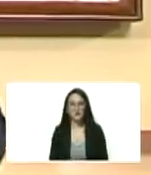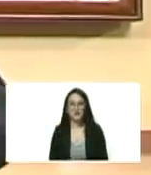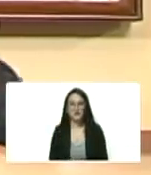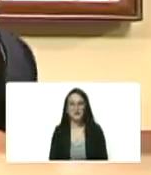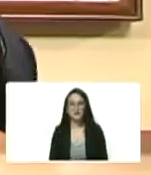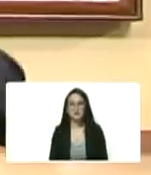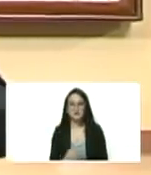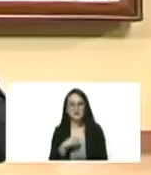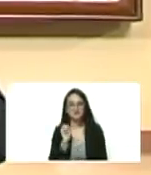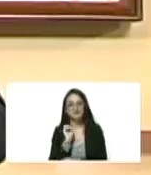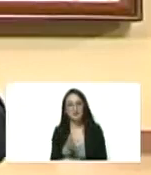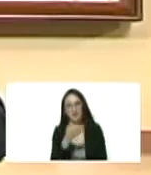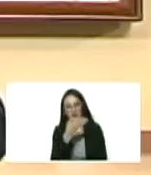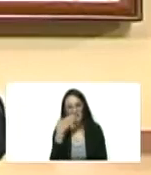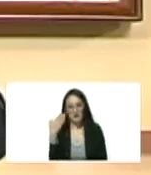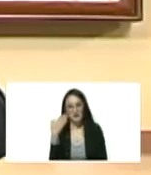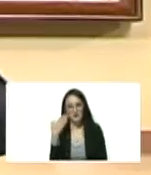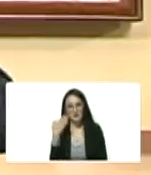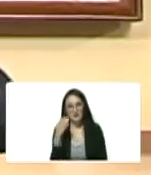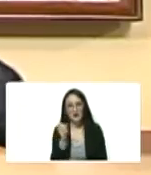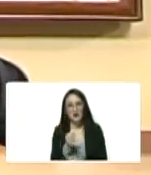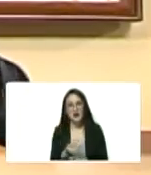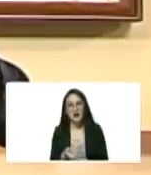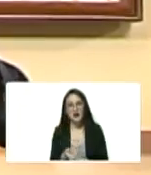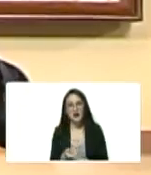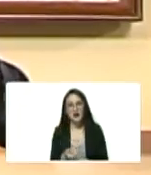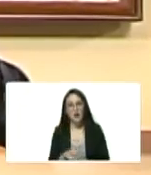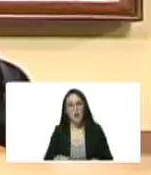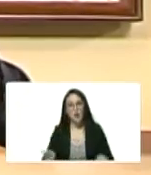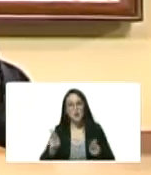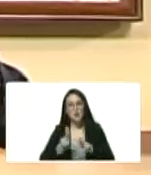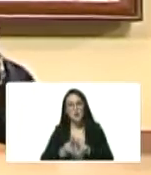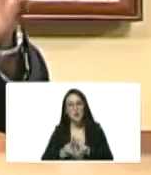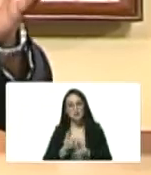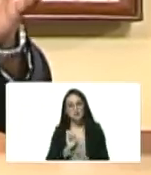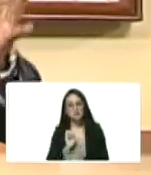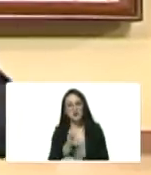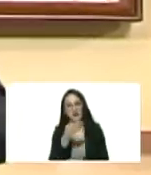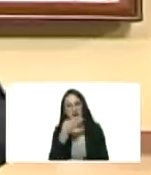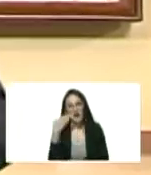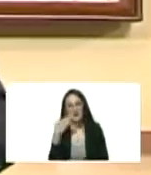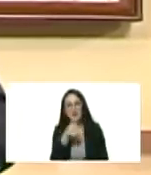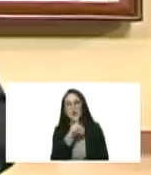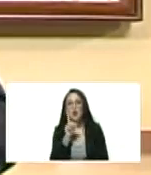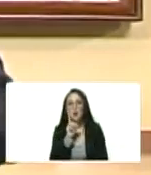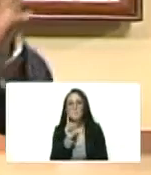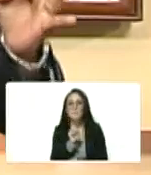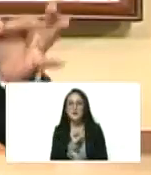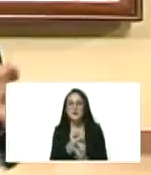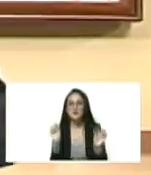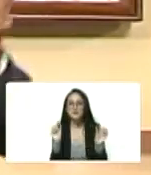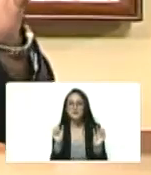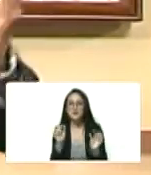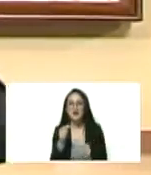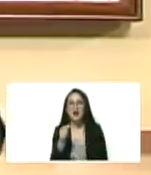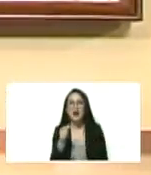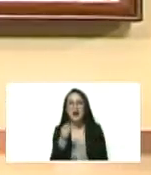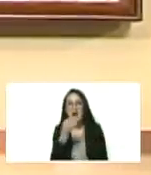envié una carta a Naciones Unidas que la titulé Carta para la